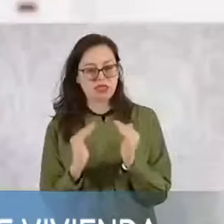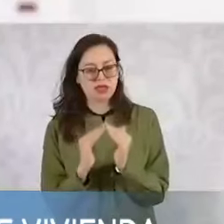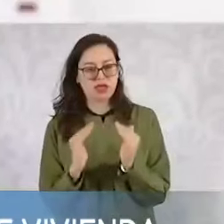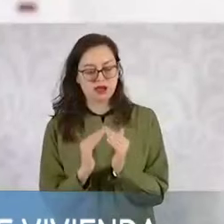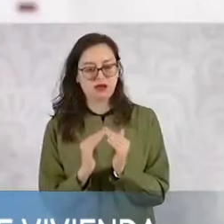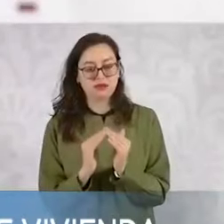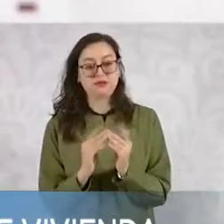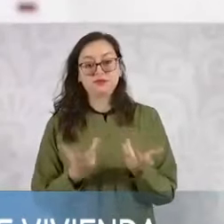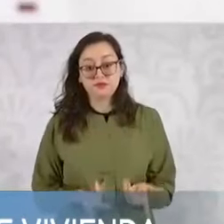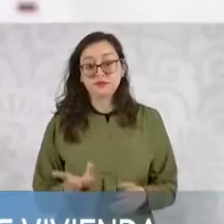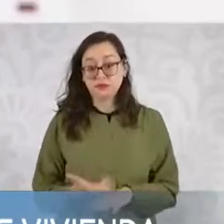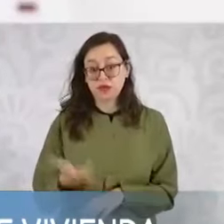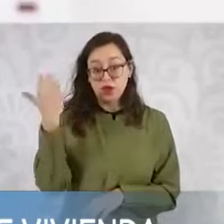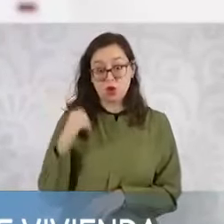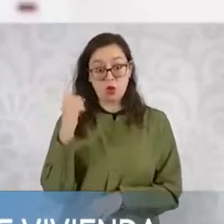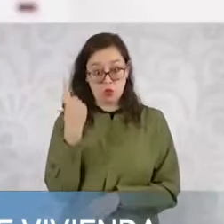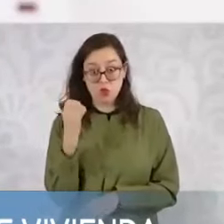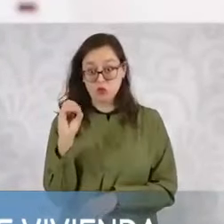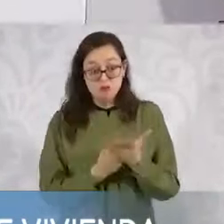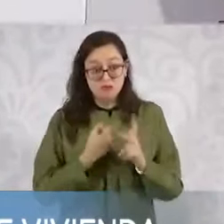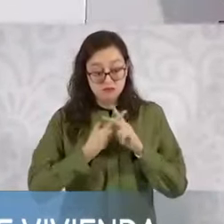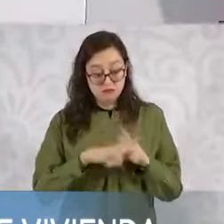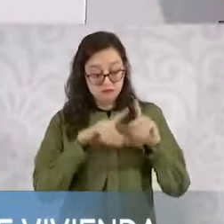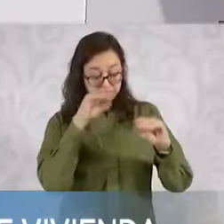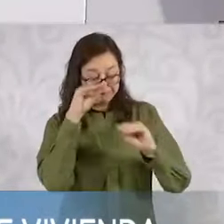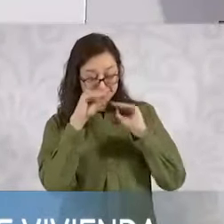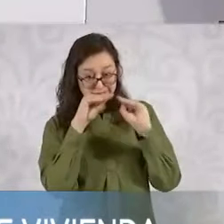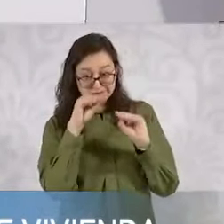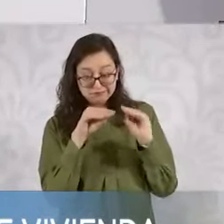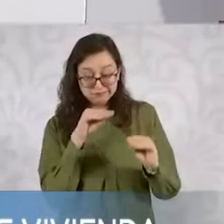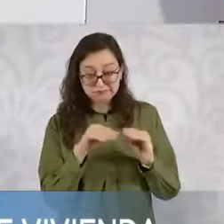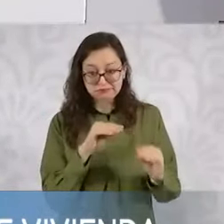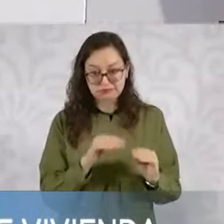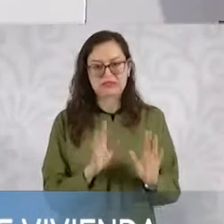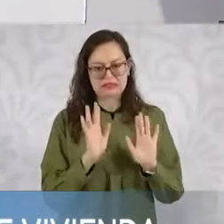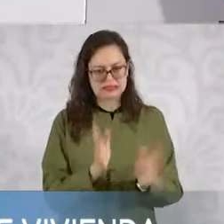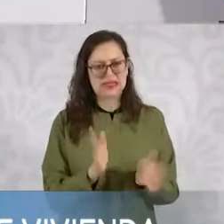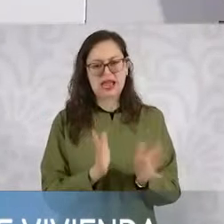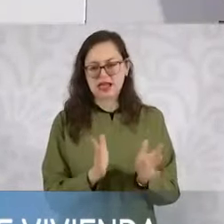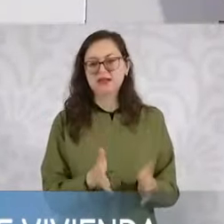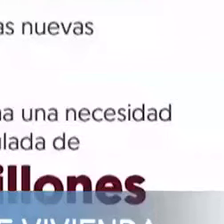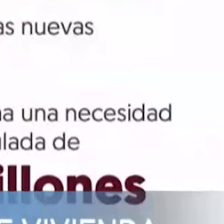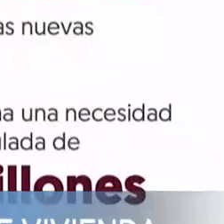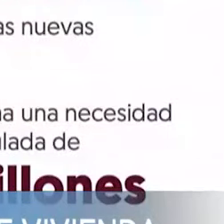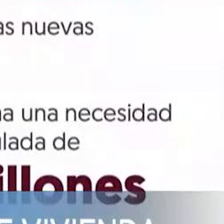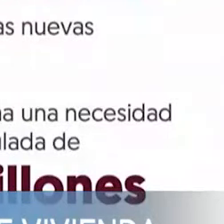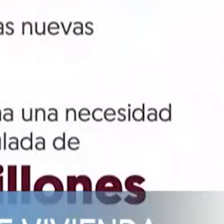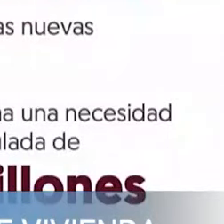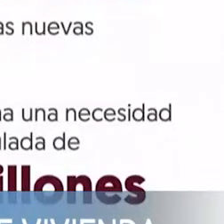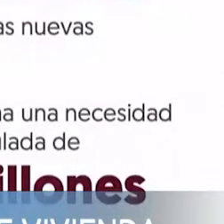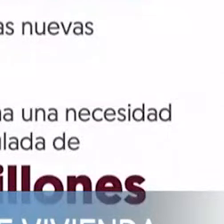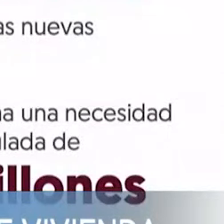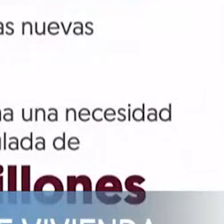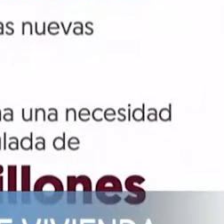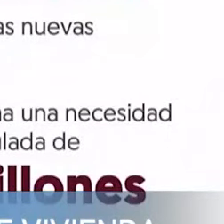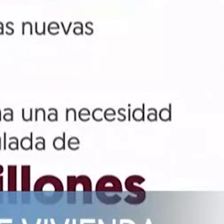así como regular el mismo número de escrituras. Todo ello para reducir el rezago habitacional, por lo que dará prioridad a sectores